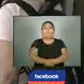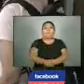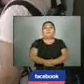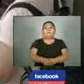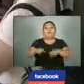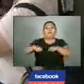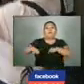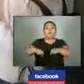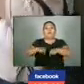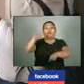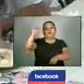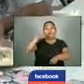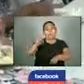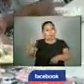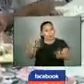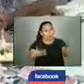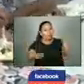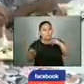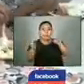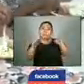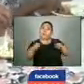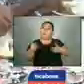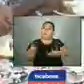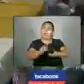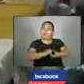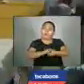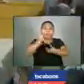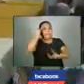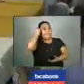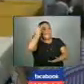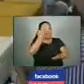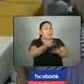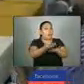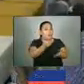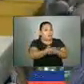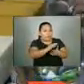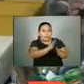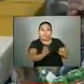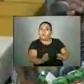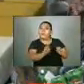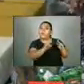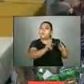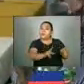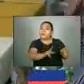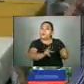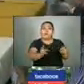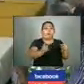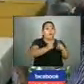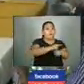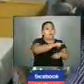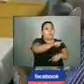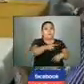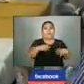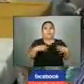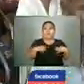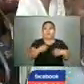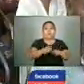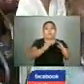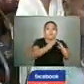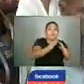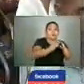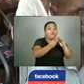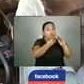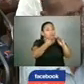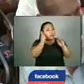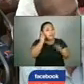Super Selectos invita a la población a unirse a este tipo de iniciativas que generan nuevas oportunidades y cambios en la vida de estos hogares.